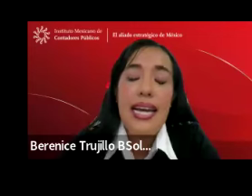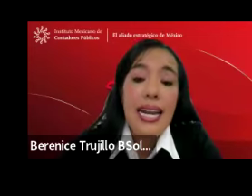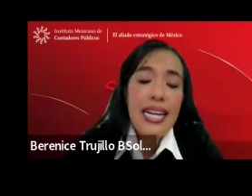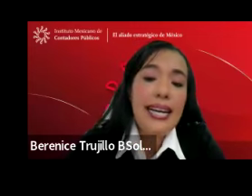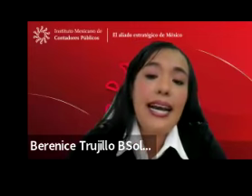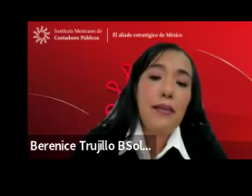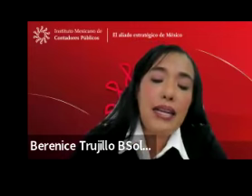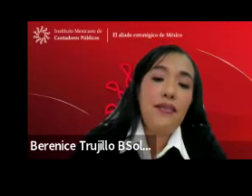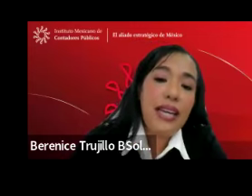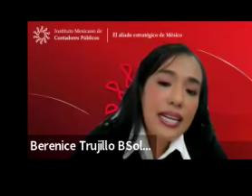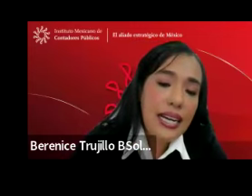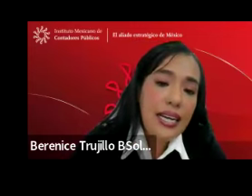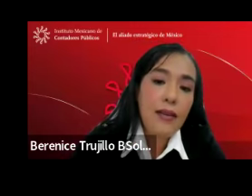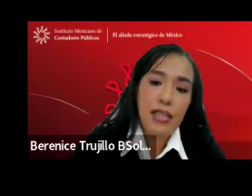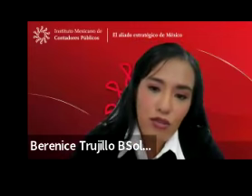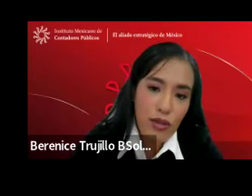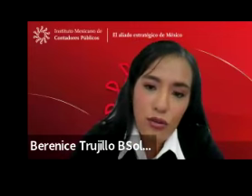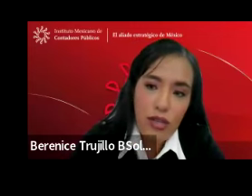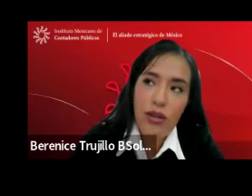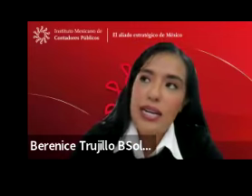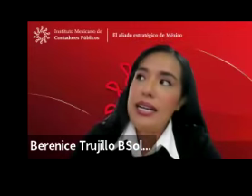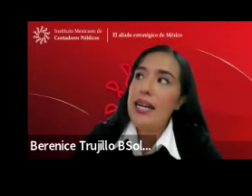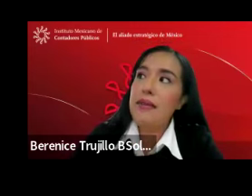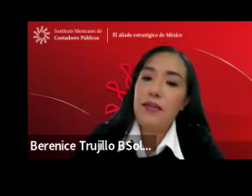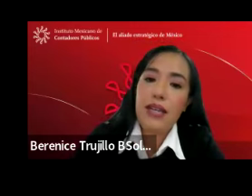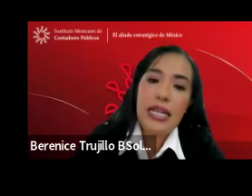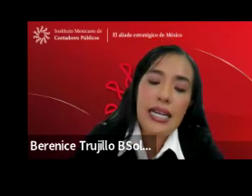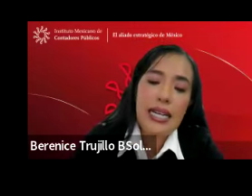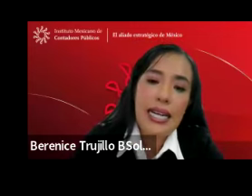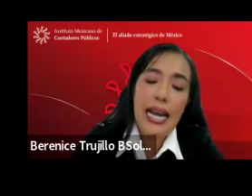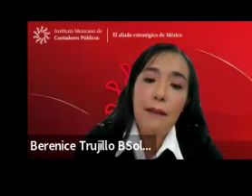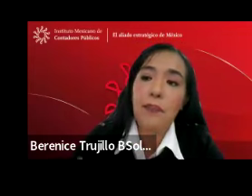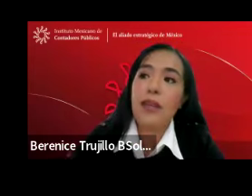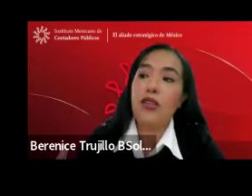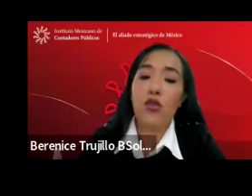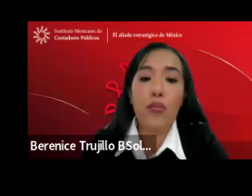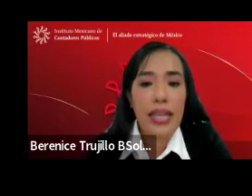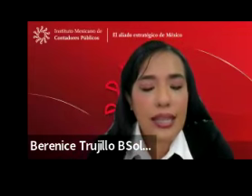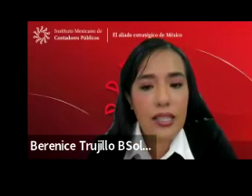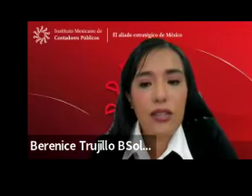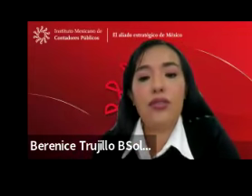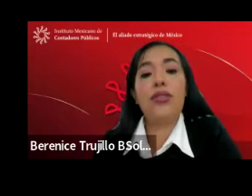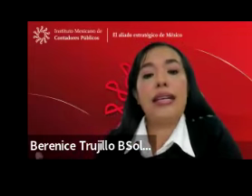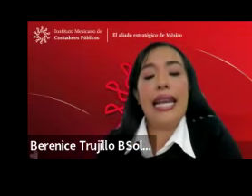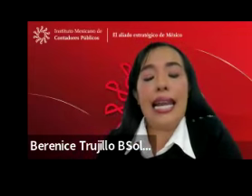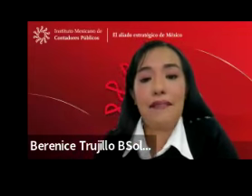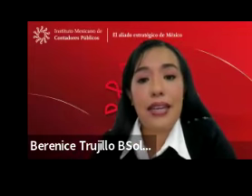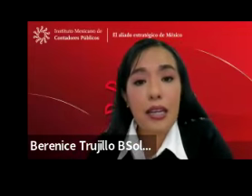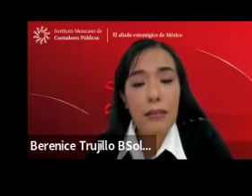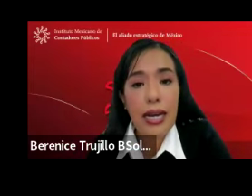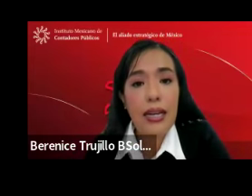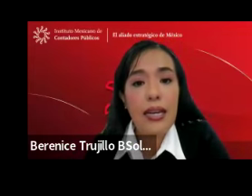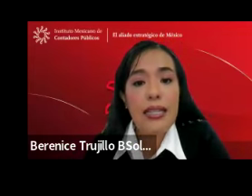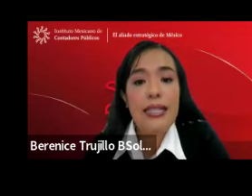legal. El área legal verifica, paso número 4, el área legal verifica que la documentación, que